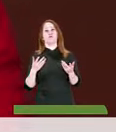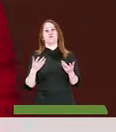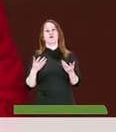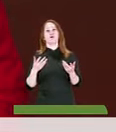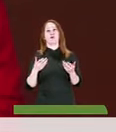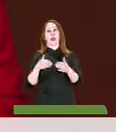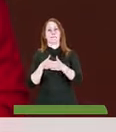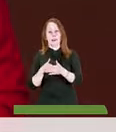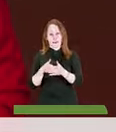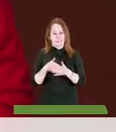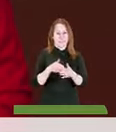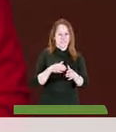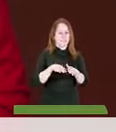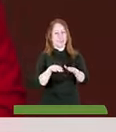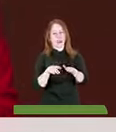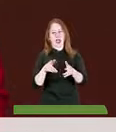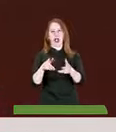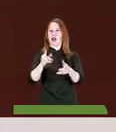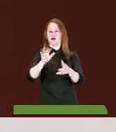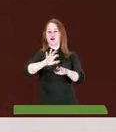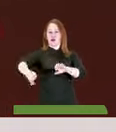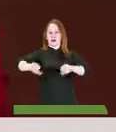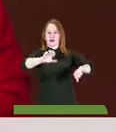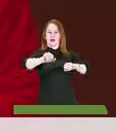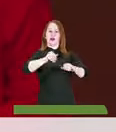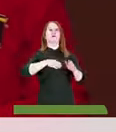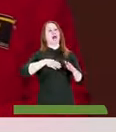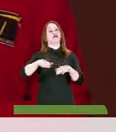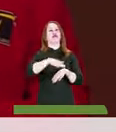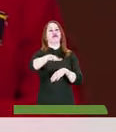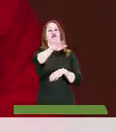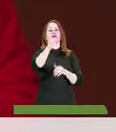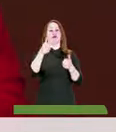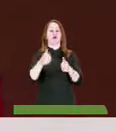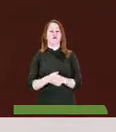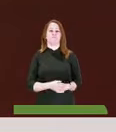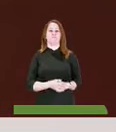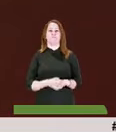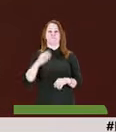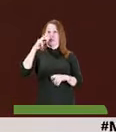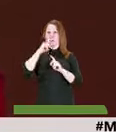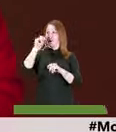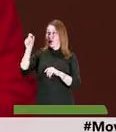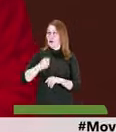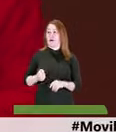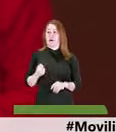obstáculos en la vía. Básicamente eso sería, Adriana. Gracias, Álvaro. Vamos con la segunda pregunta, por favor.